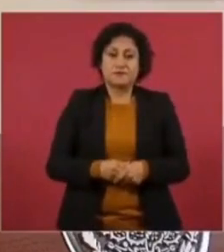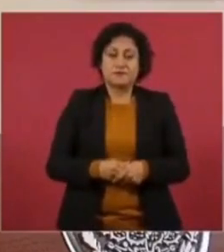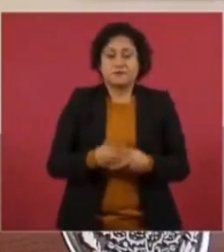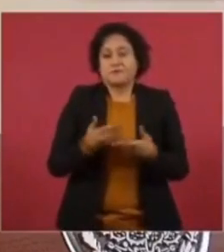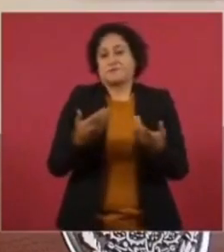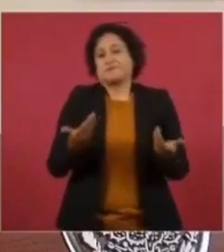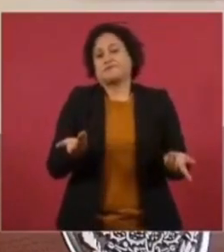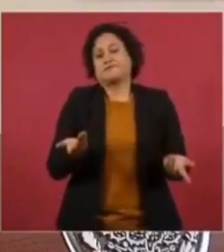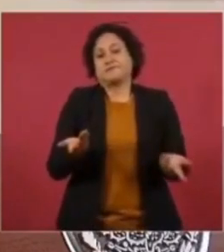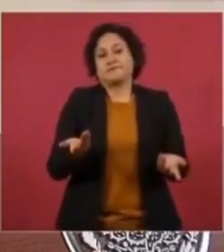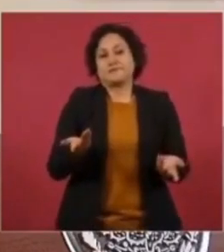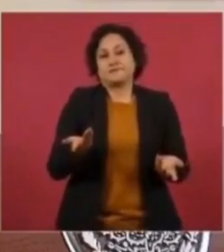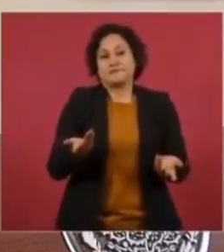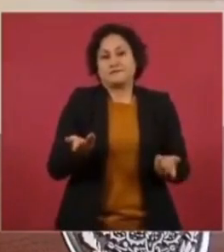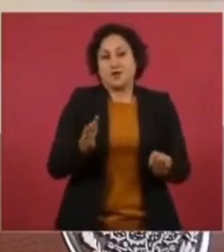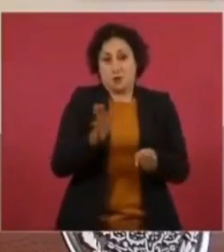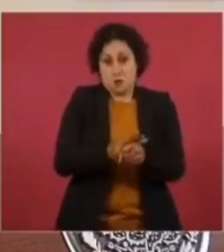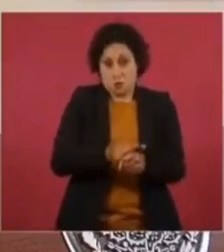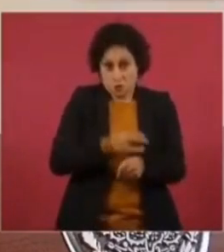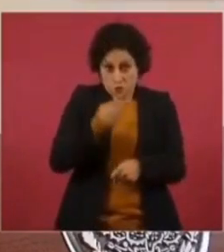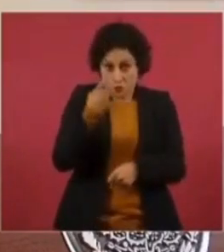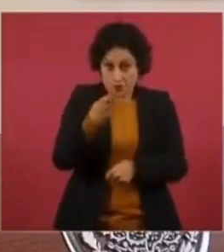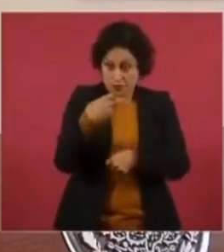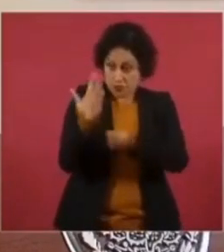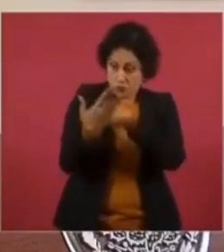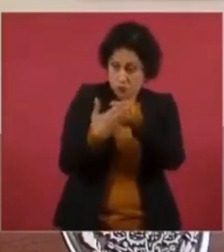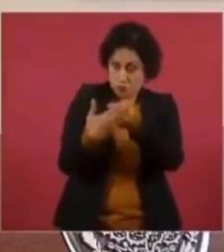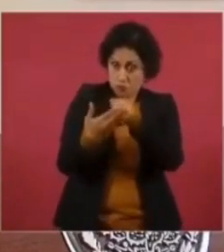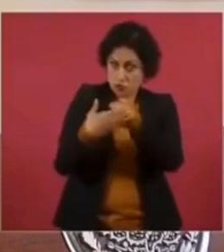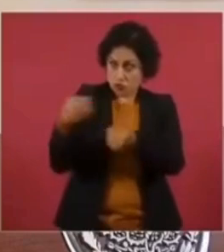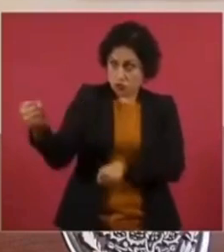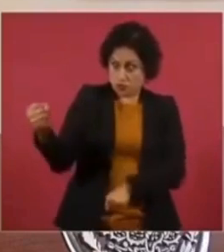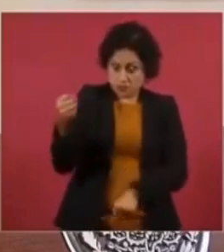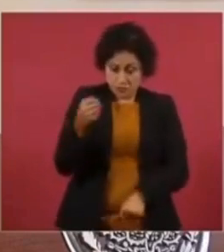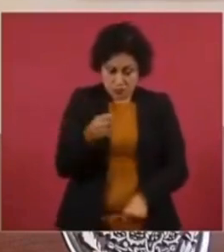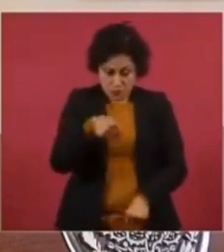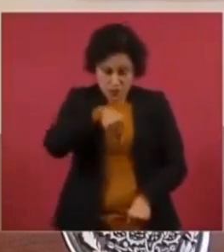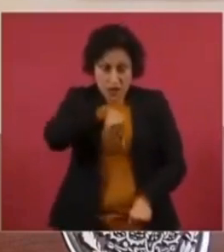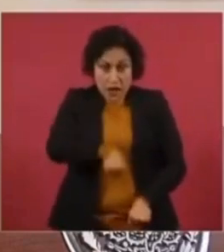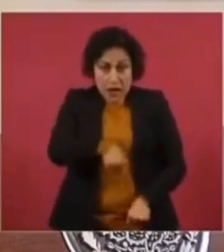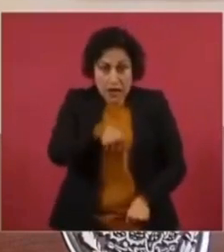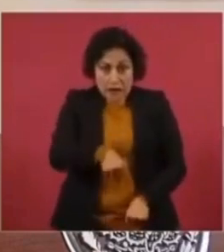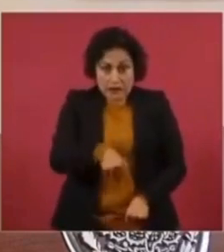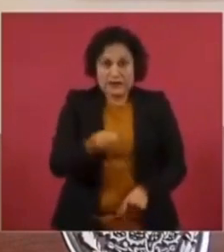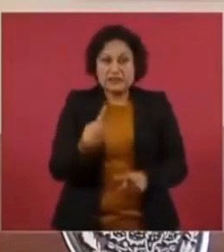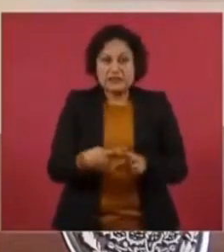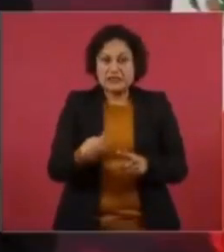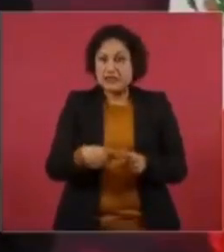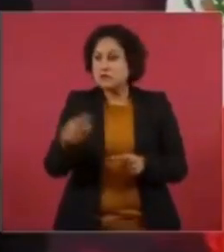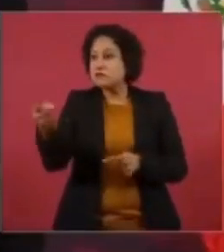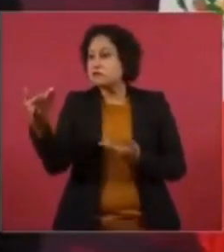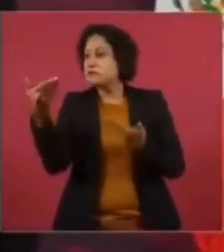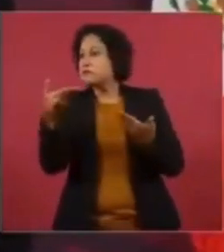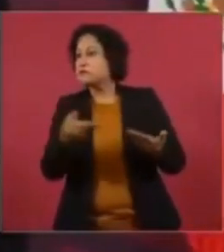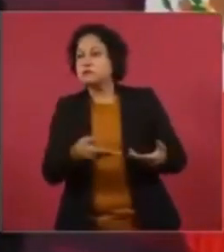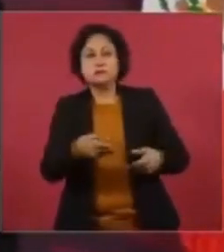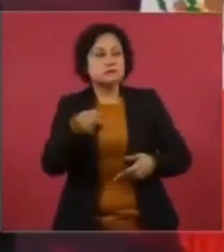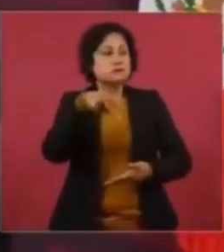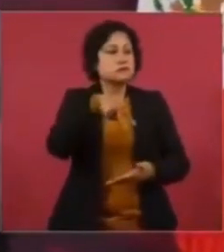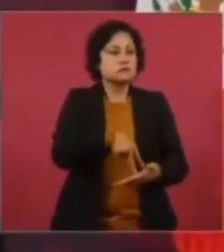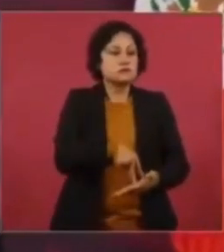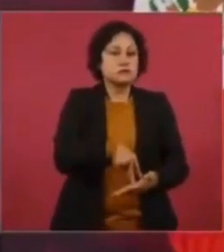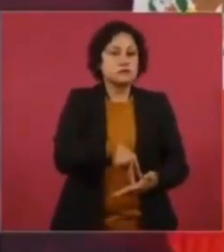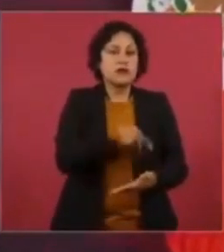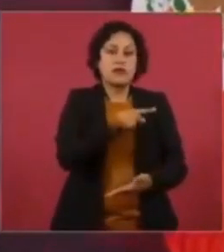Por eso, el que llegue aquí tiene que tener autoridad moral para poder